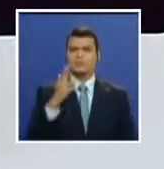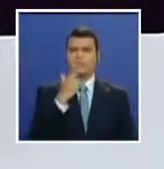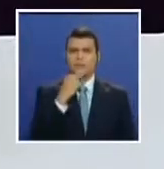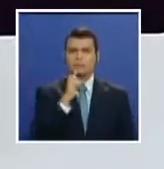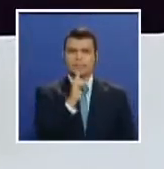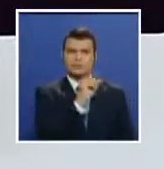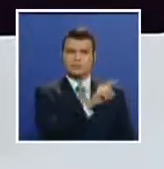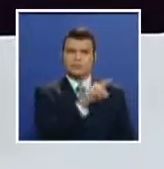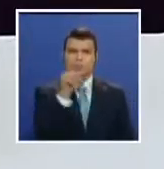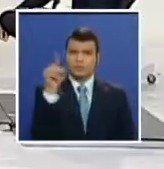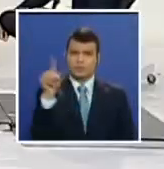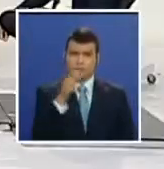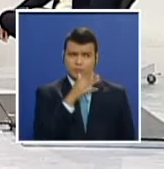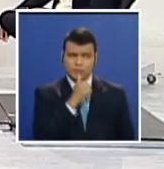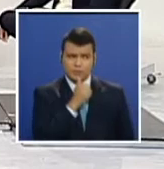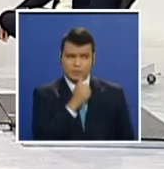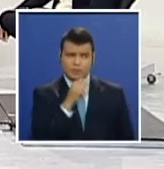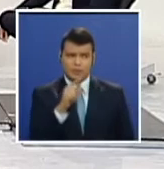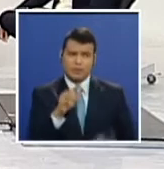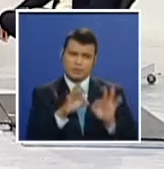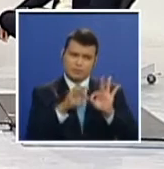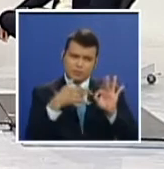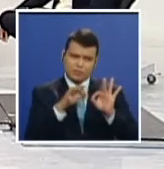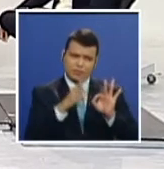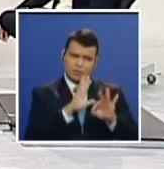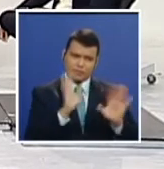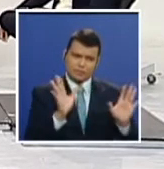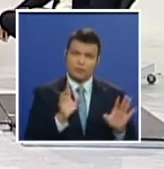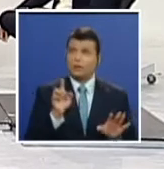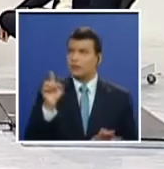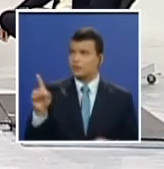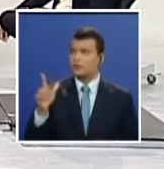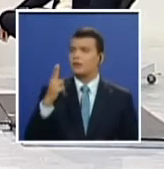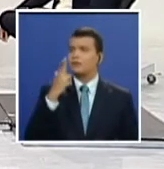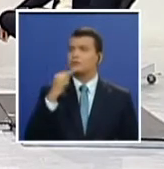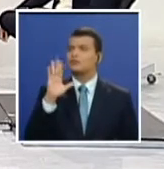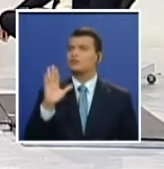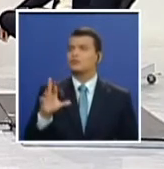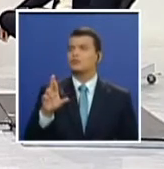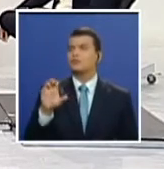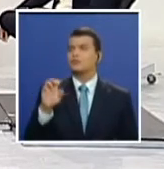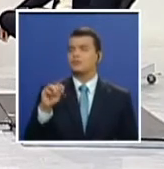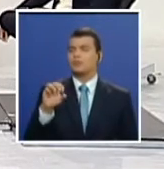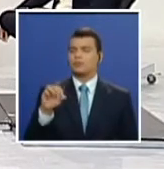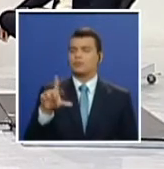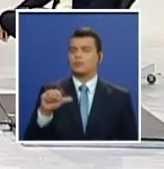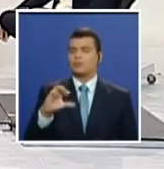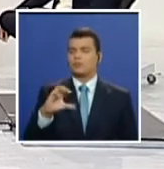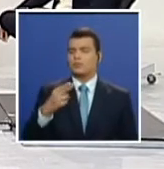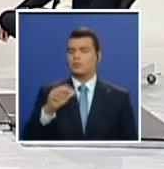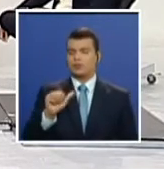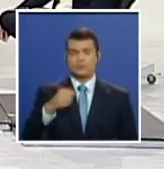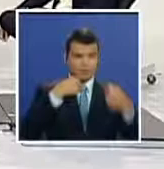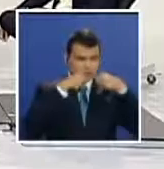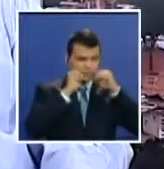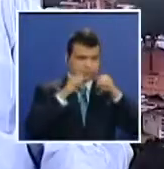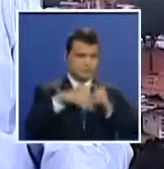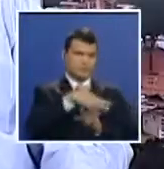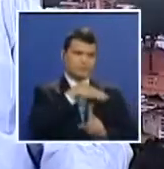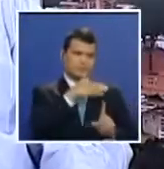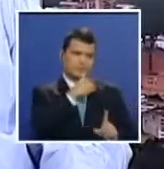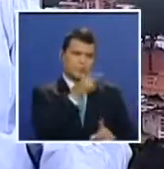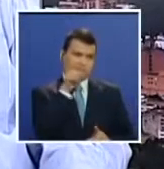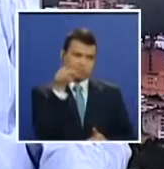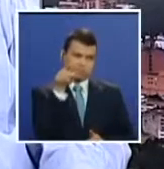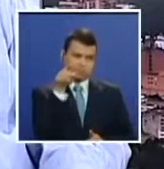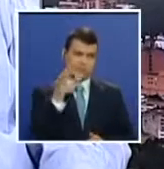pero caña de azúcar no haya producción azúcar de remolacha azúcar de remolacha caña de azúcar digamos además misiones de clima correcto no se